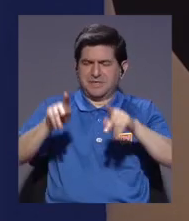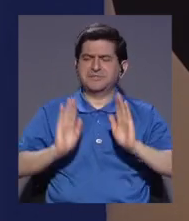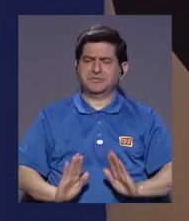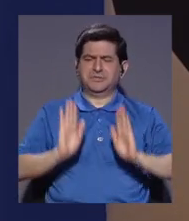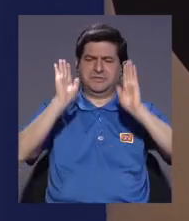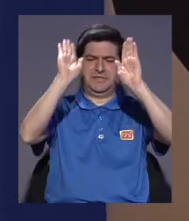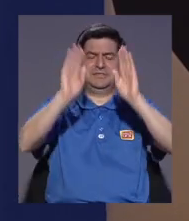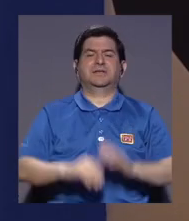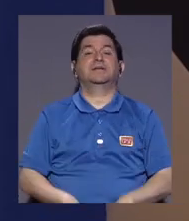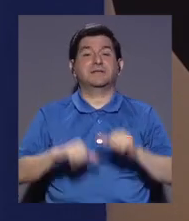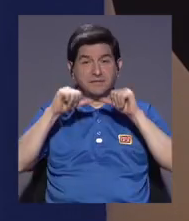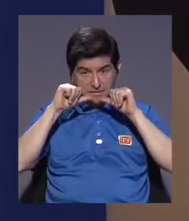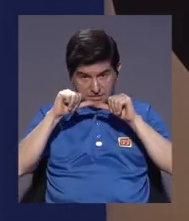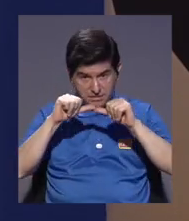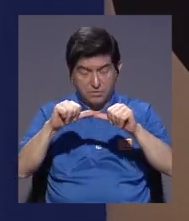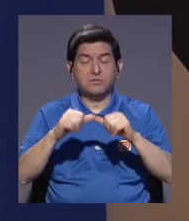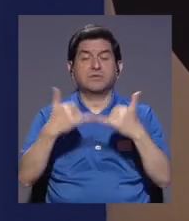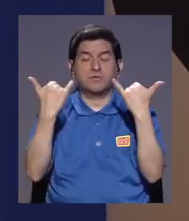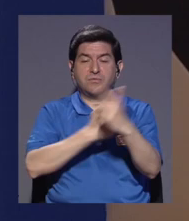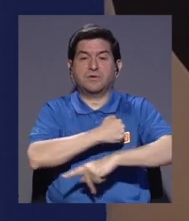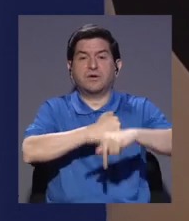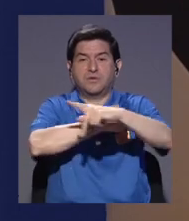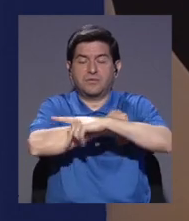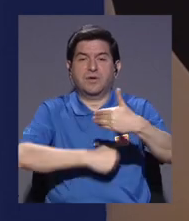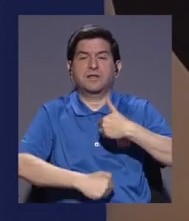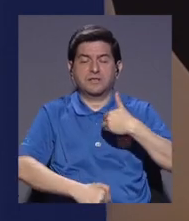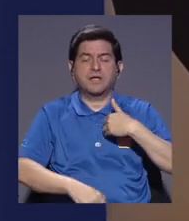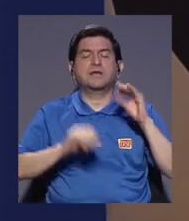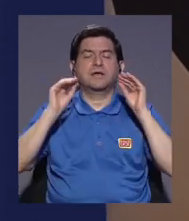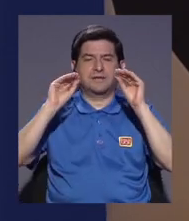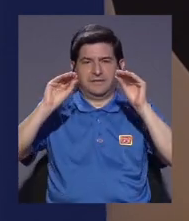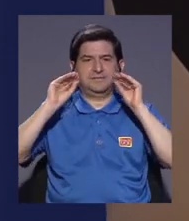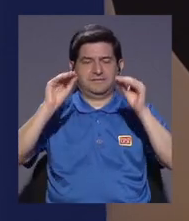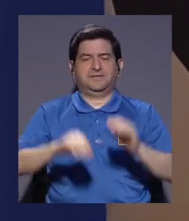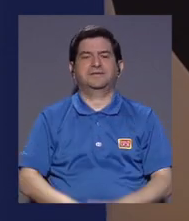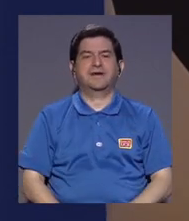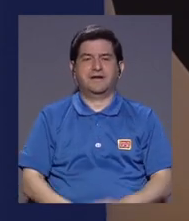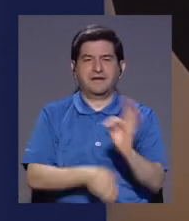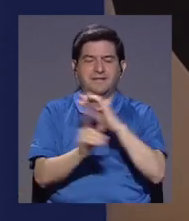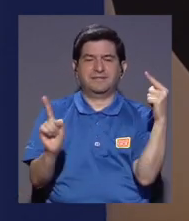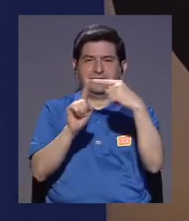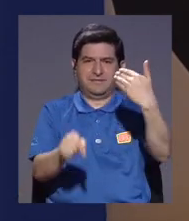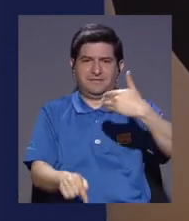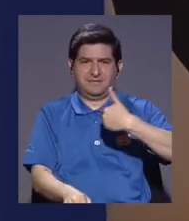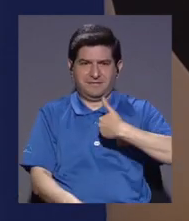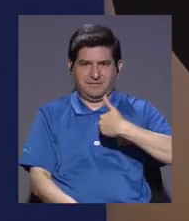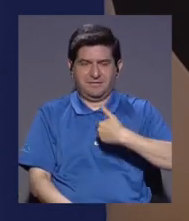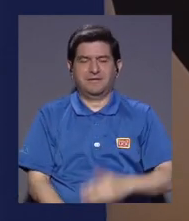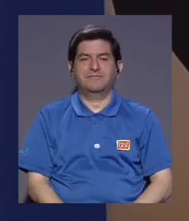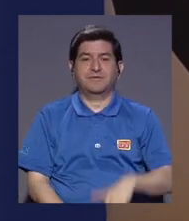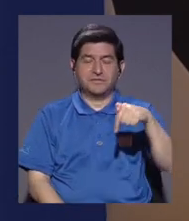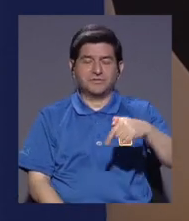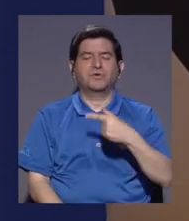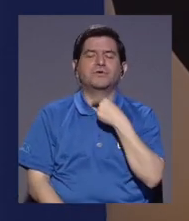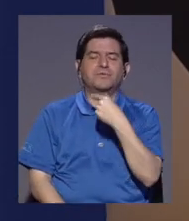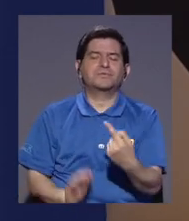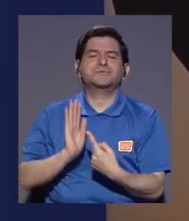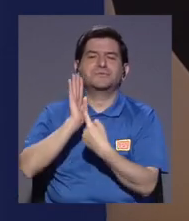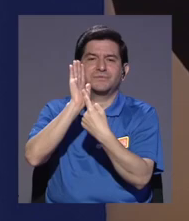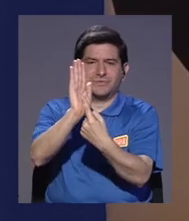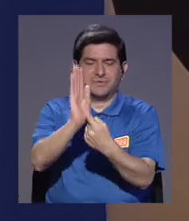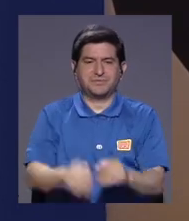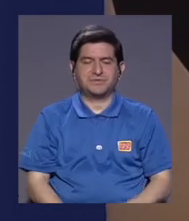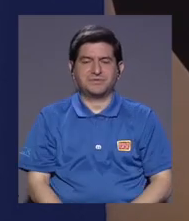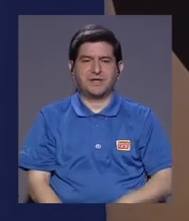extraordinario que todavía en este país tiene mucho que enseñarnos hacemos televisión con sentido y hoy todo el gusto de